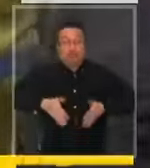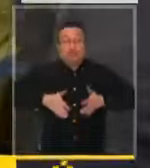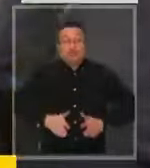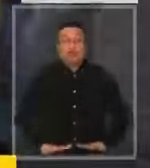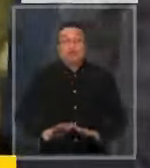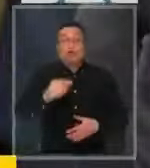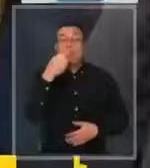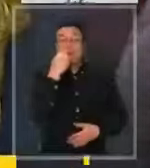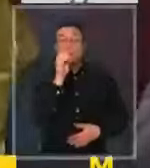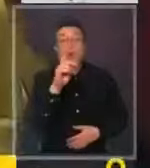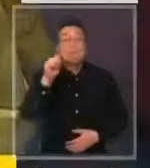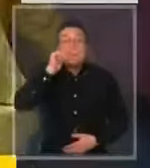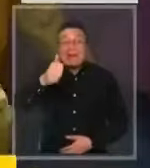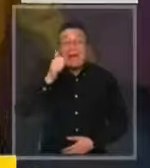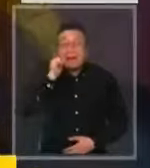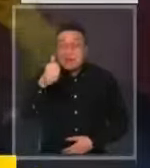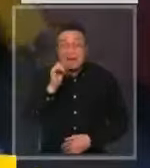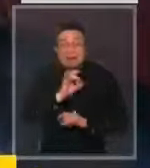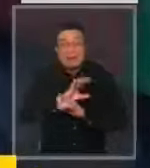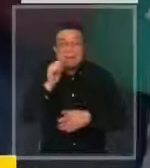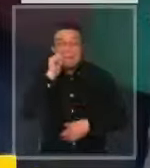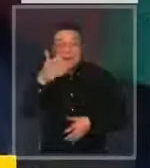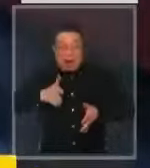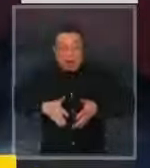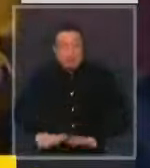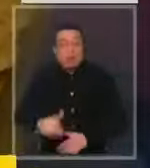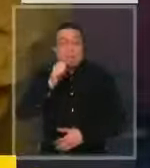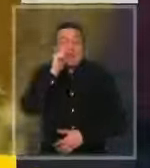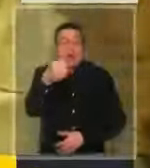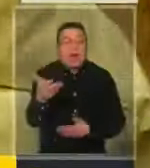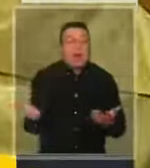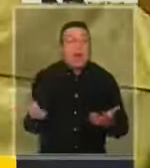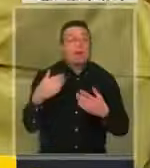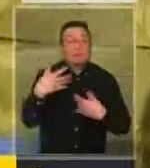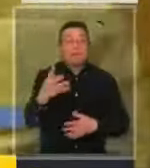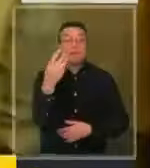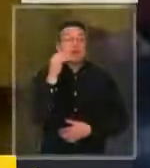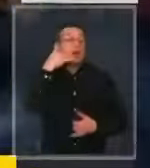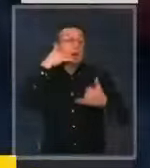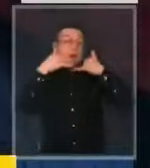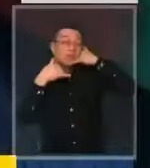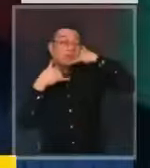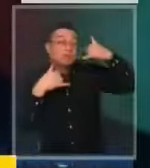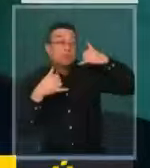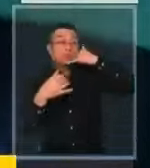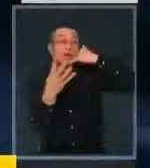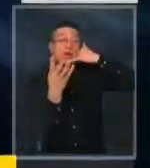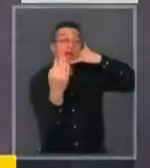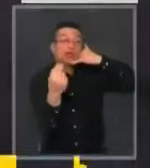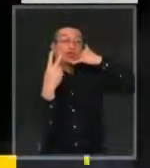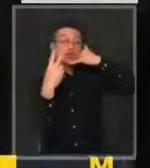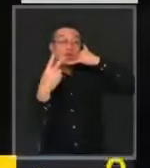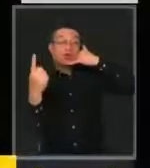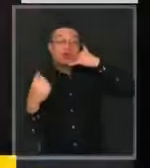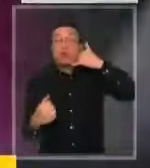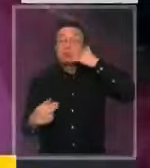mismo, mañana ya está lista. Hemos llamado al 1421, nada, no responden, no